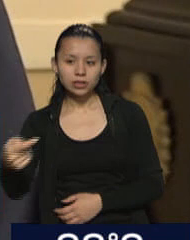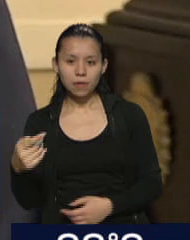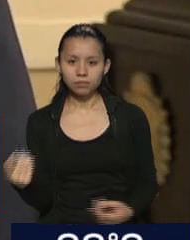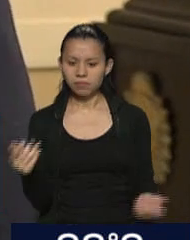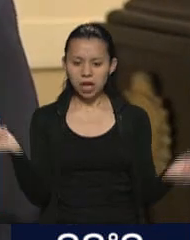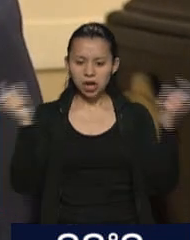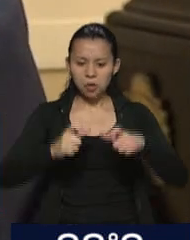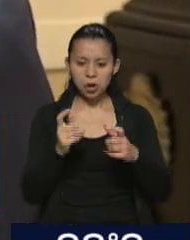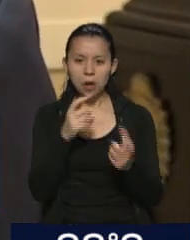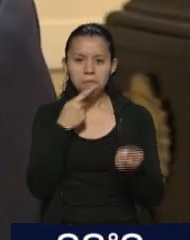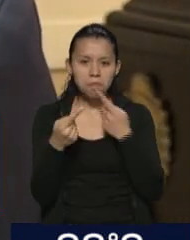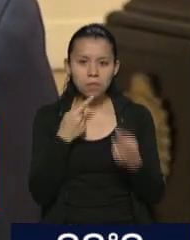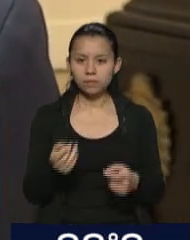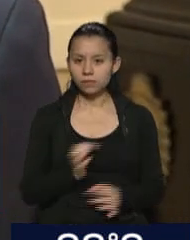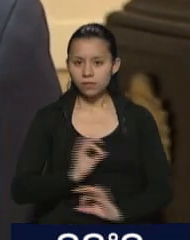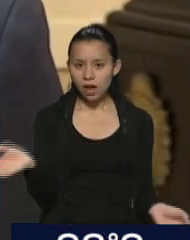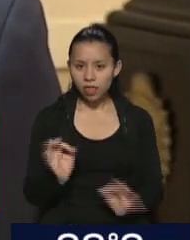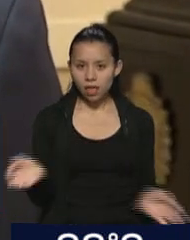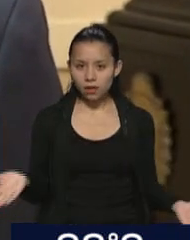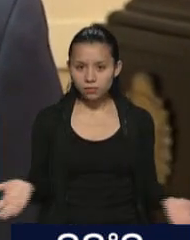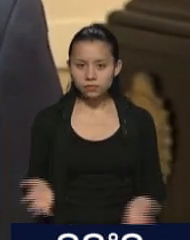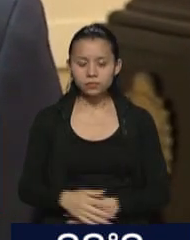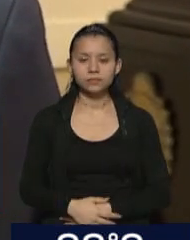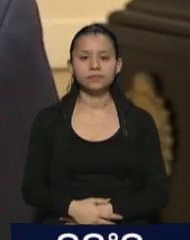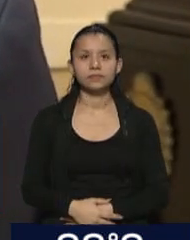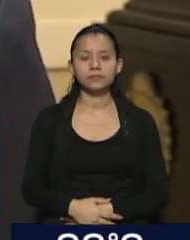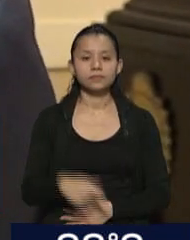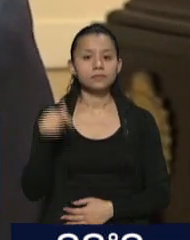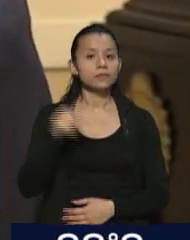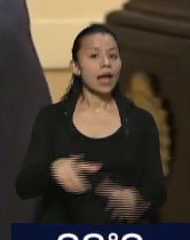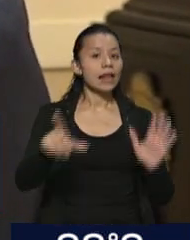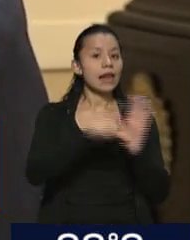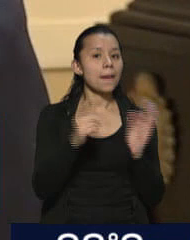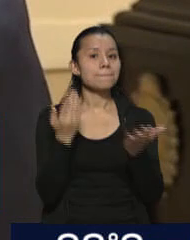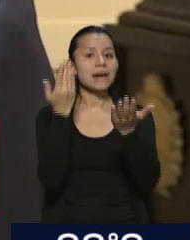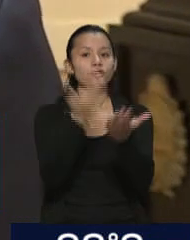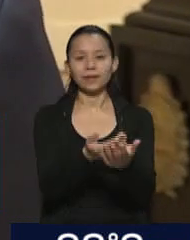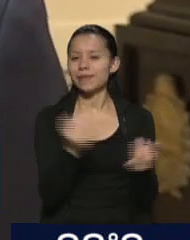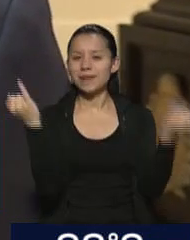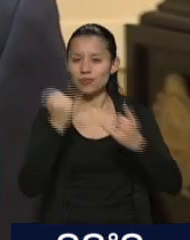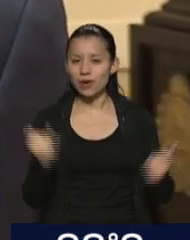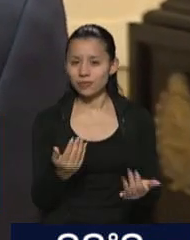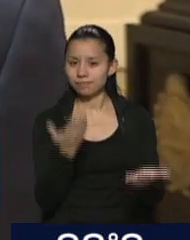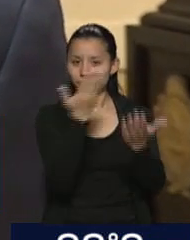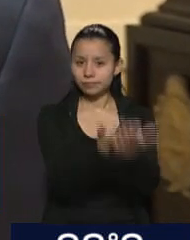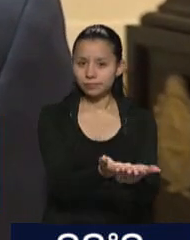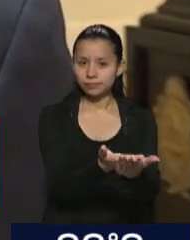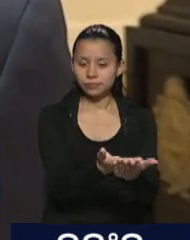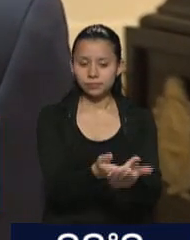comunicado. Vemos que se ha presentado una ley impositiva, avalúo y presupuesto que está